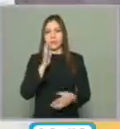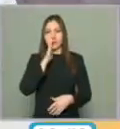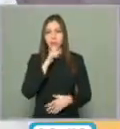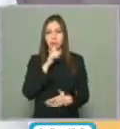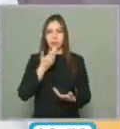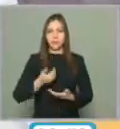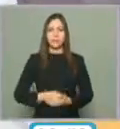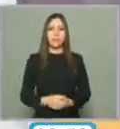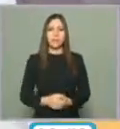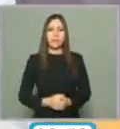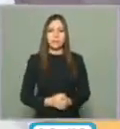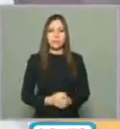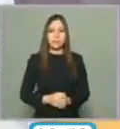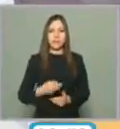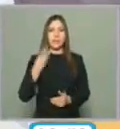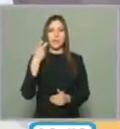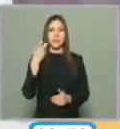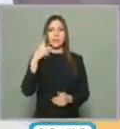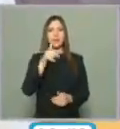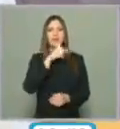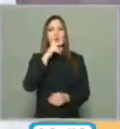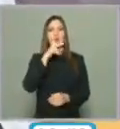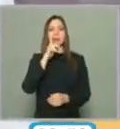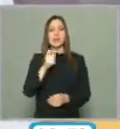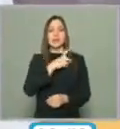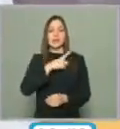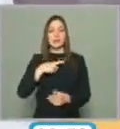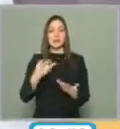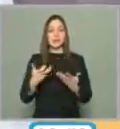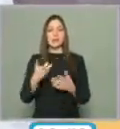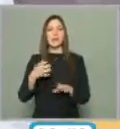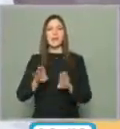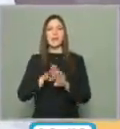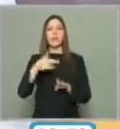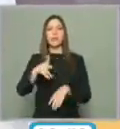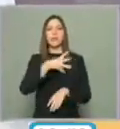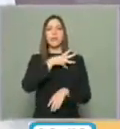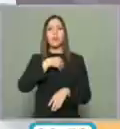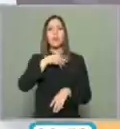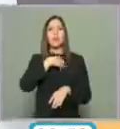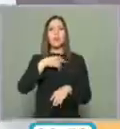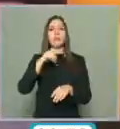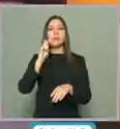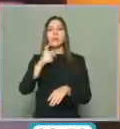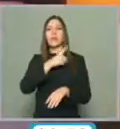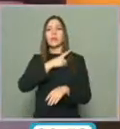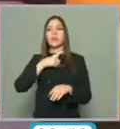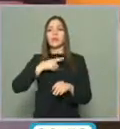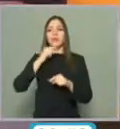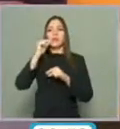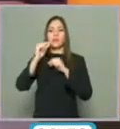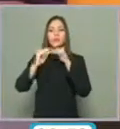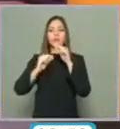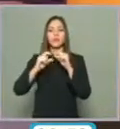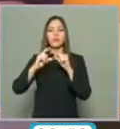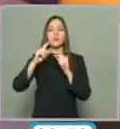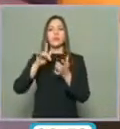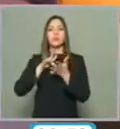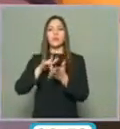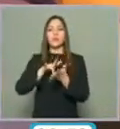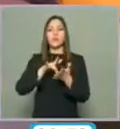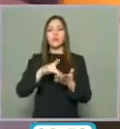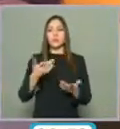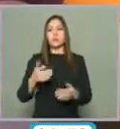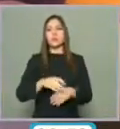padres, eso es función paterna, la capacidad de saber frustrar a tus hijos de manera gradual y adecuada, ¿no? Pero eso tú ya hablas, digo, de